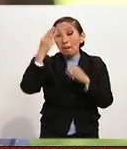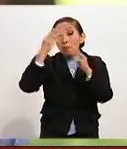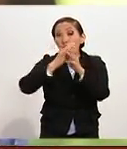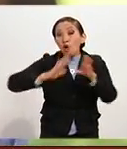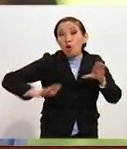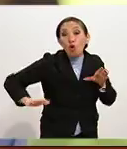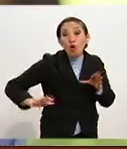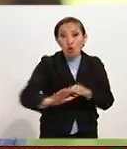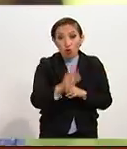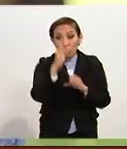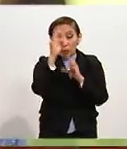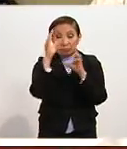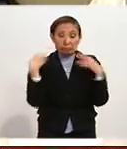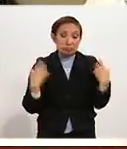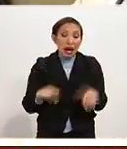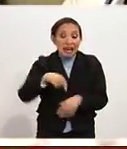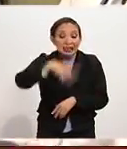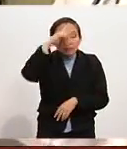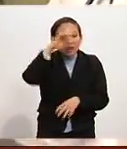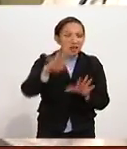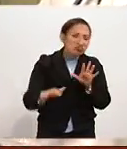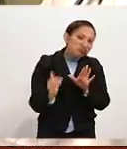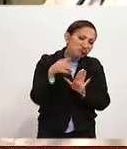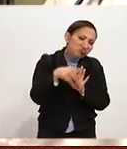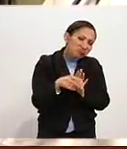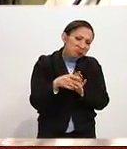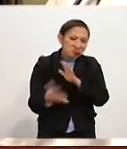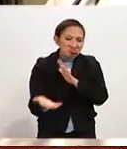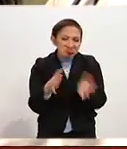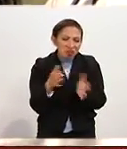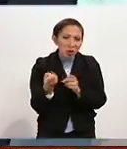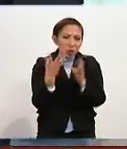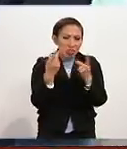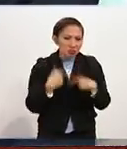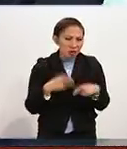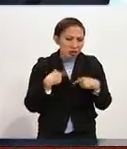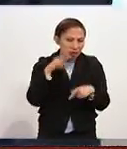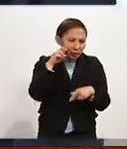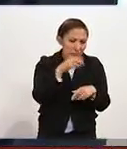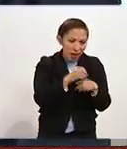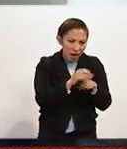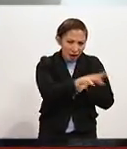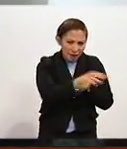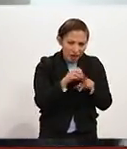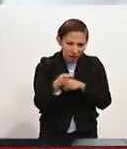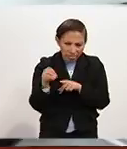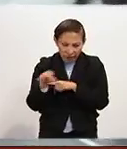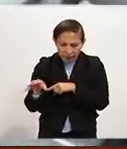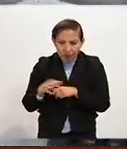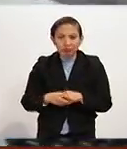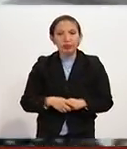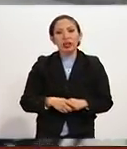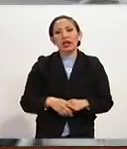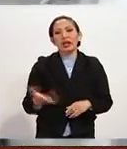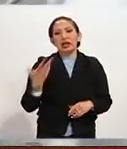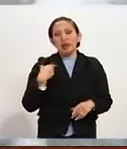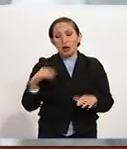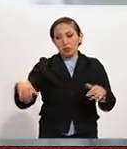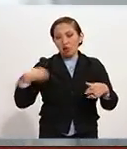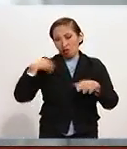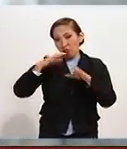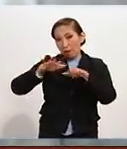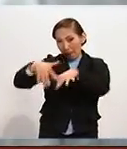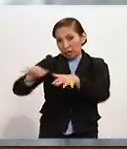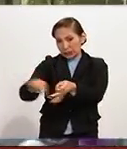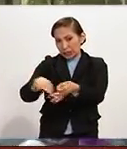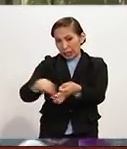mundo entero. En nuestro país varía mucho la cantidad de personas que se ven afectadas. Hacia las costas podemos